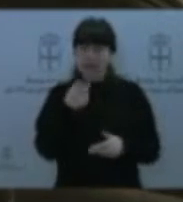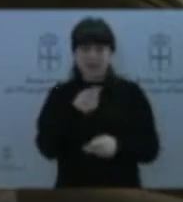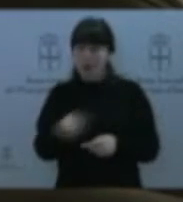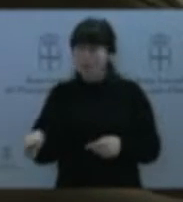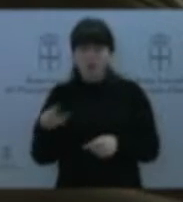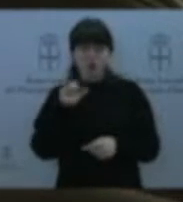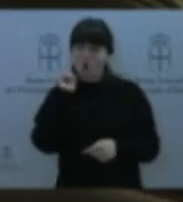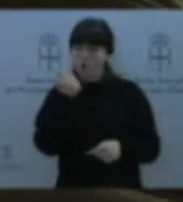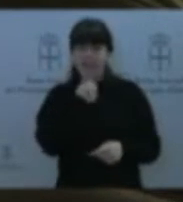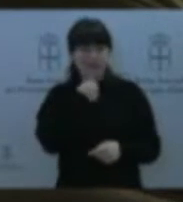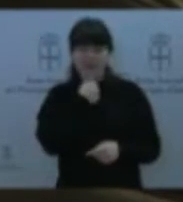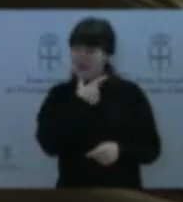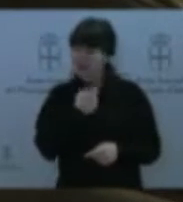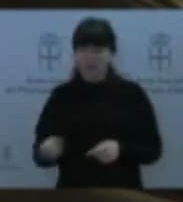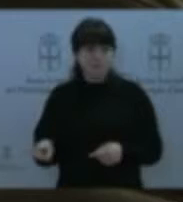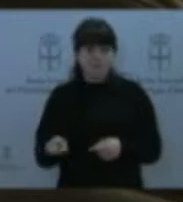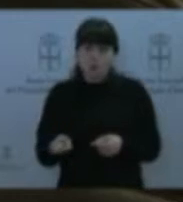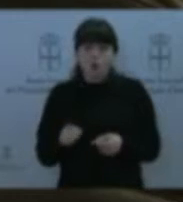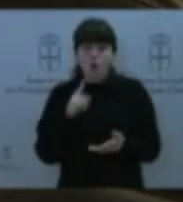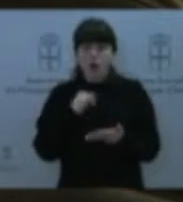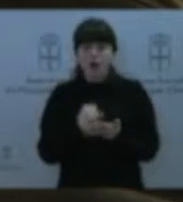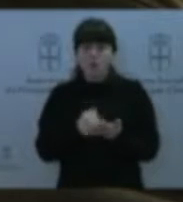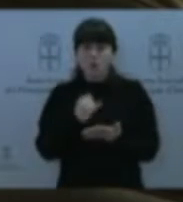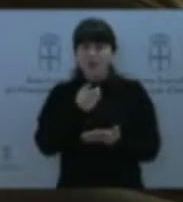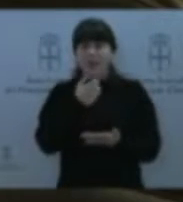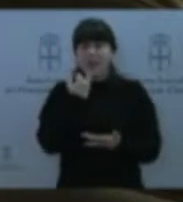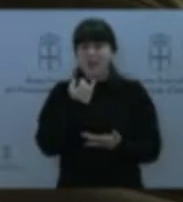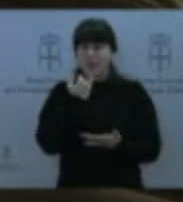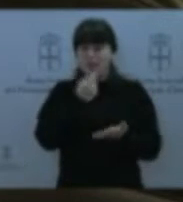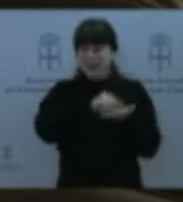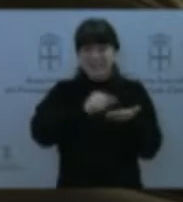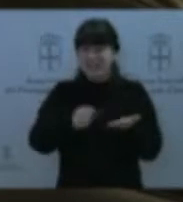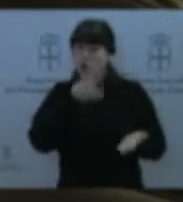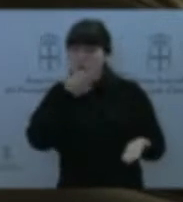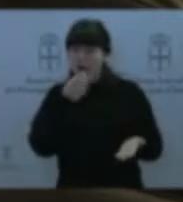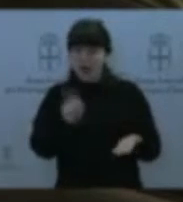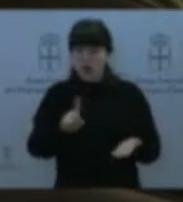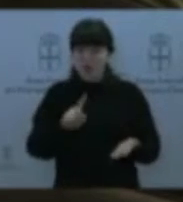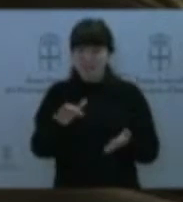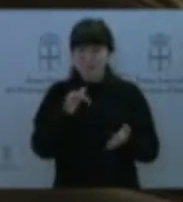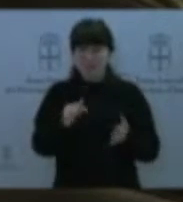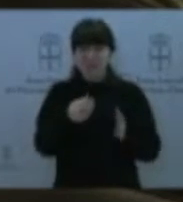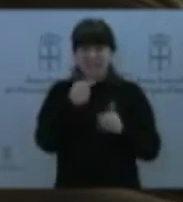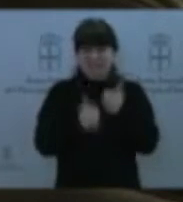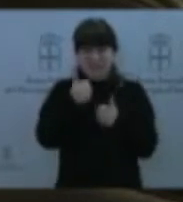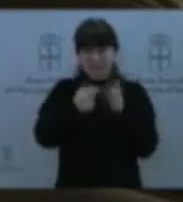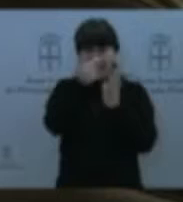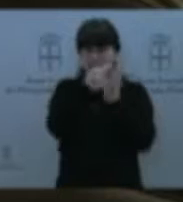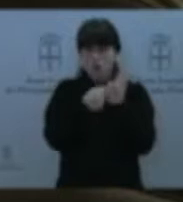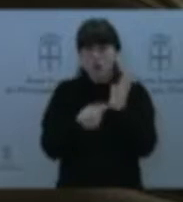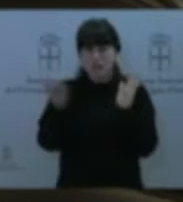escrita y no oral. No había instrucciones del examen. Se dividió a los aspirantes en distintas aulas con